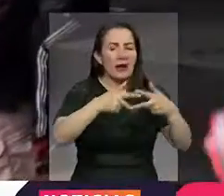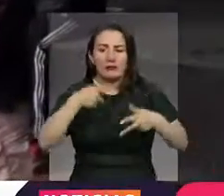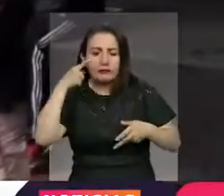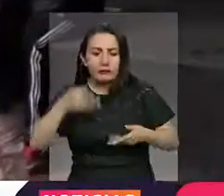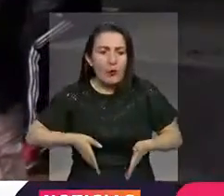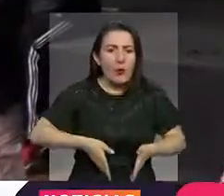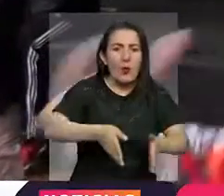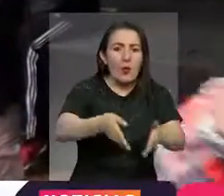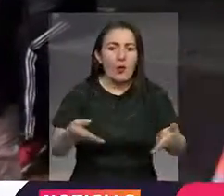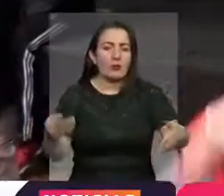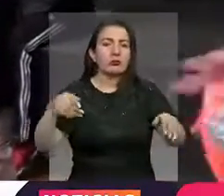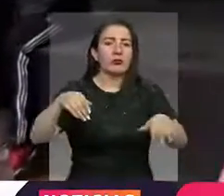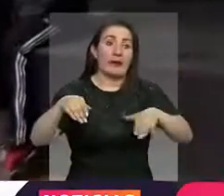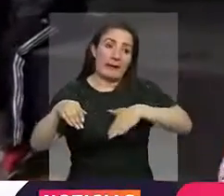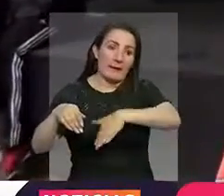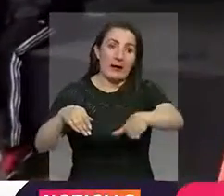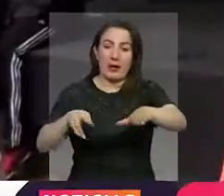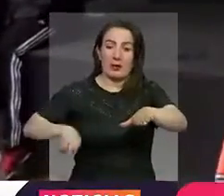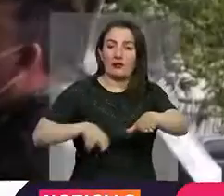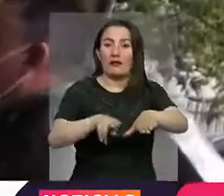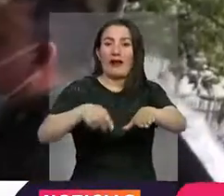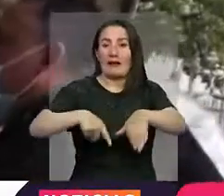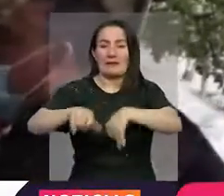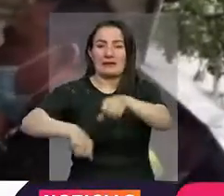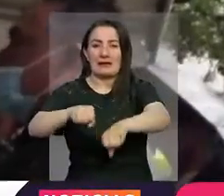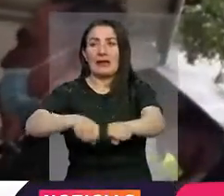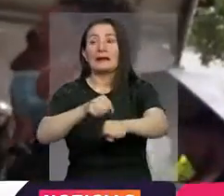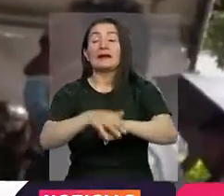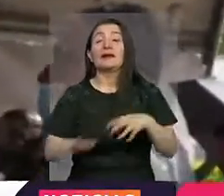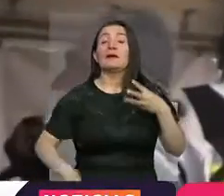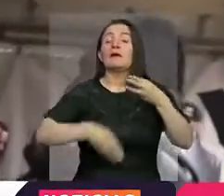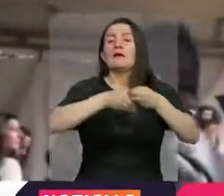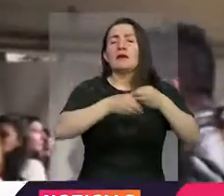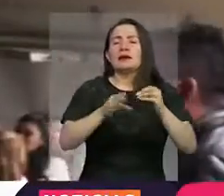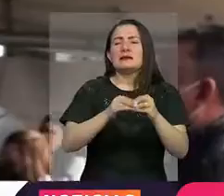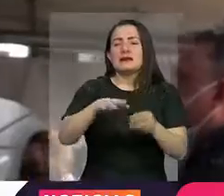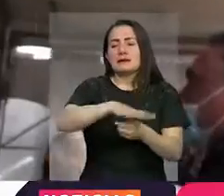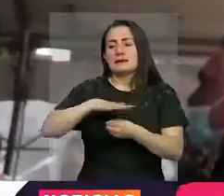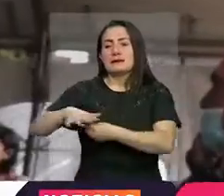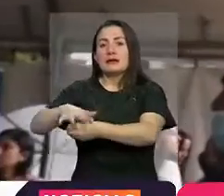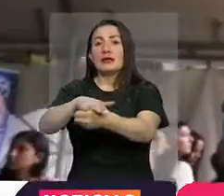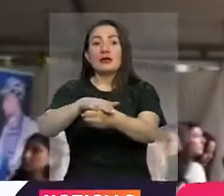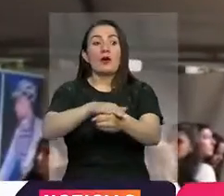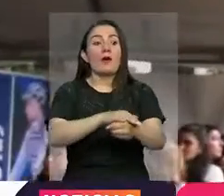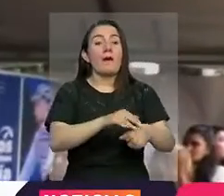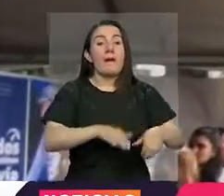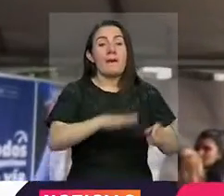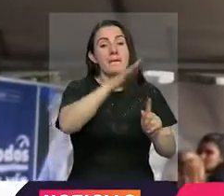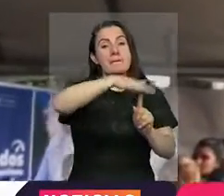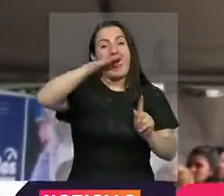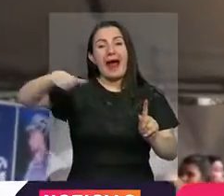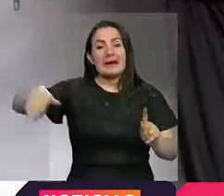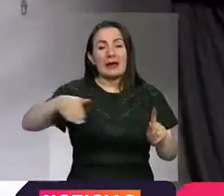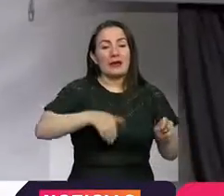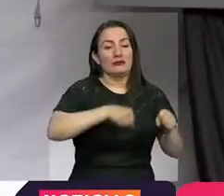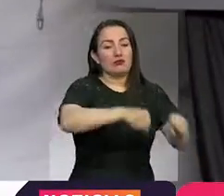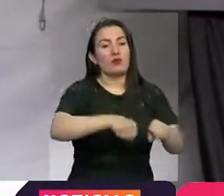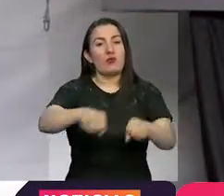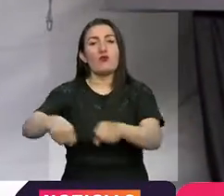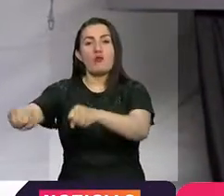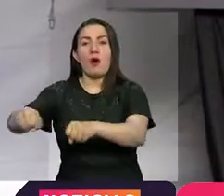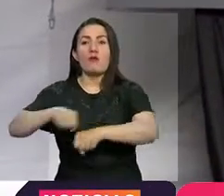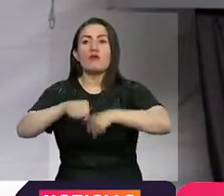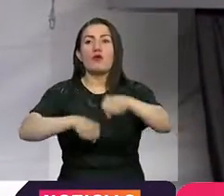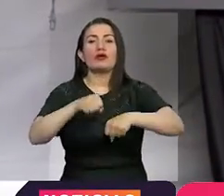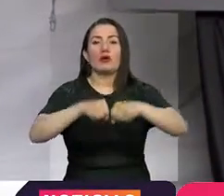de incorporarlos cuando se construyen las vías. También esperan generar sitios de cicloparqueaderos e incorporar programas de bicicletas